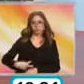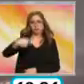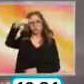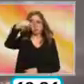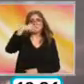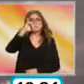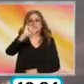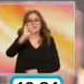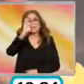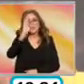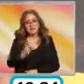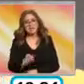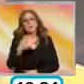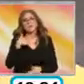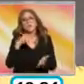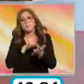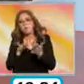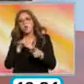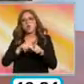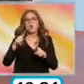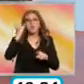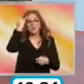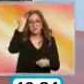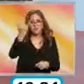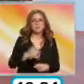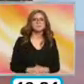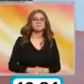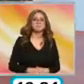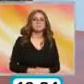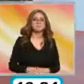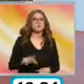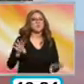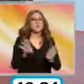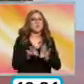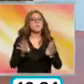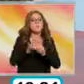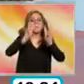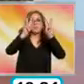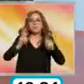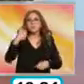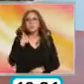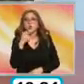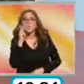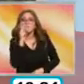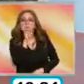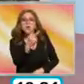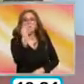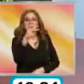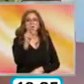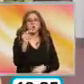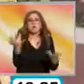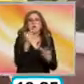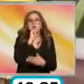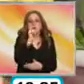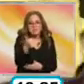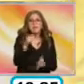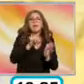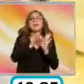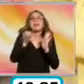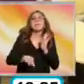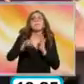favor de Ahora sí que estás viendo y no ves nada, Enrique. Pues no, ya, ahora es que Exacto. me ¿Iba quedé por ahí? perplejo porque la verdad, Sí. Pues uno va a